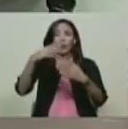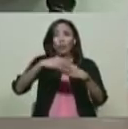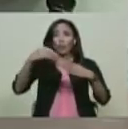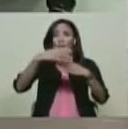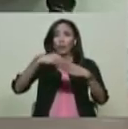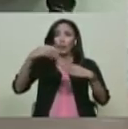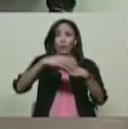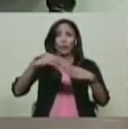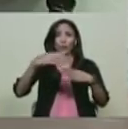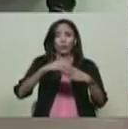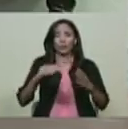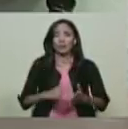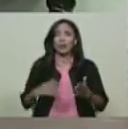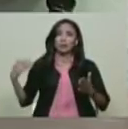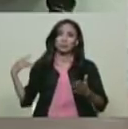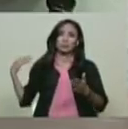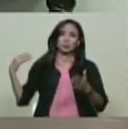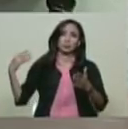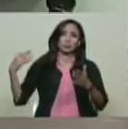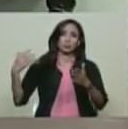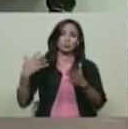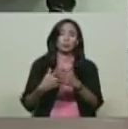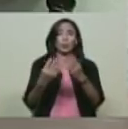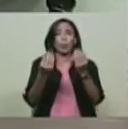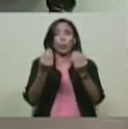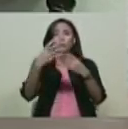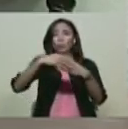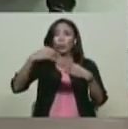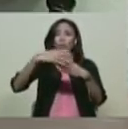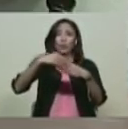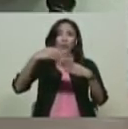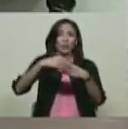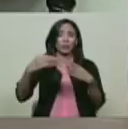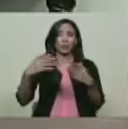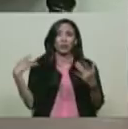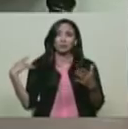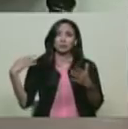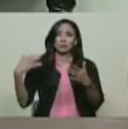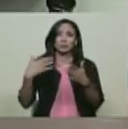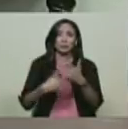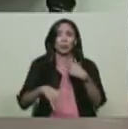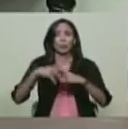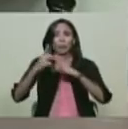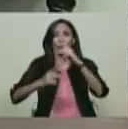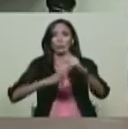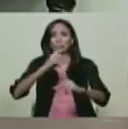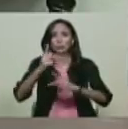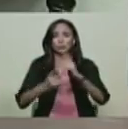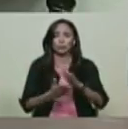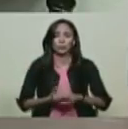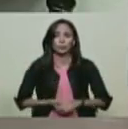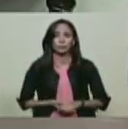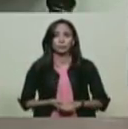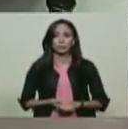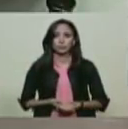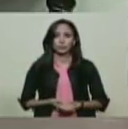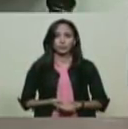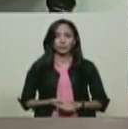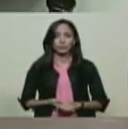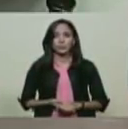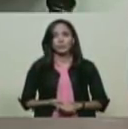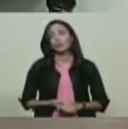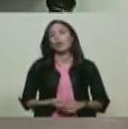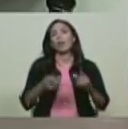año 2009 hasta acá. Miles de millones de dólares se transan diariamente a través